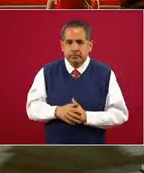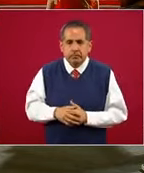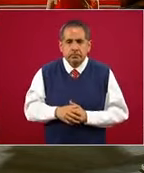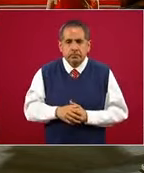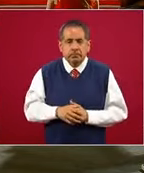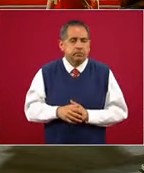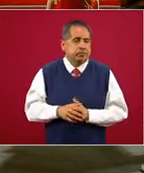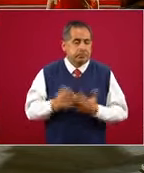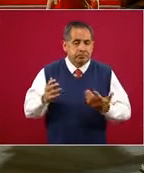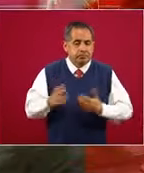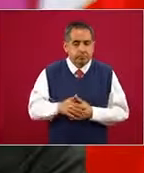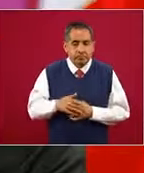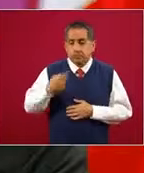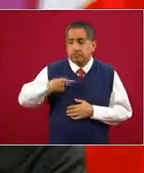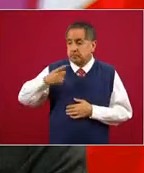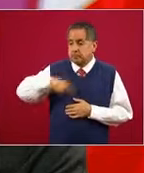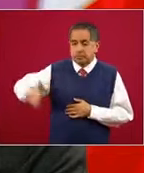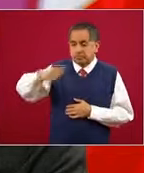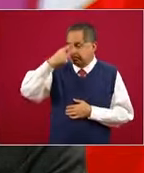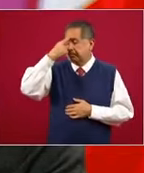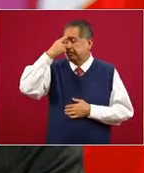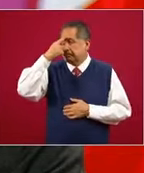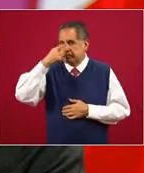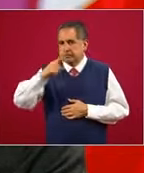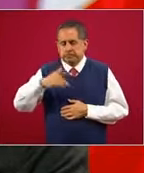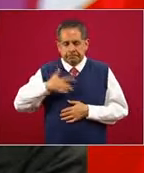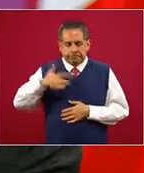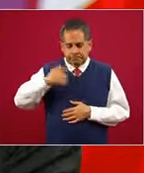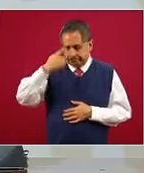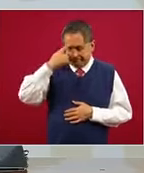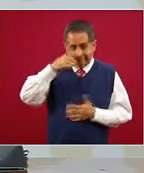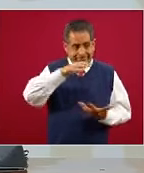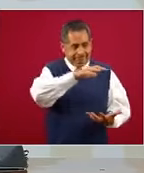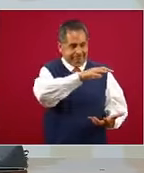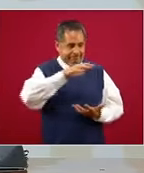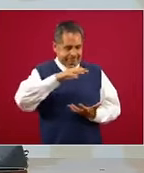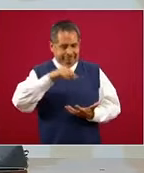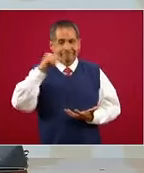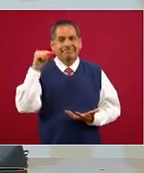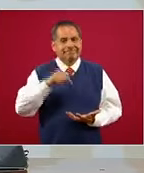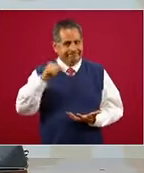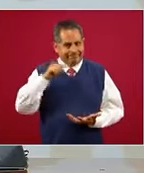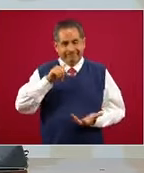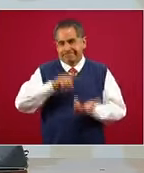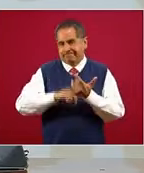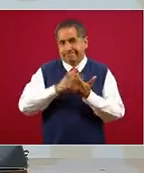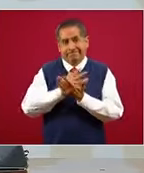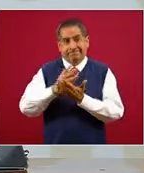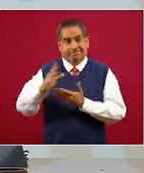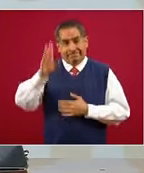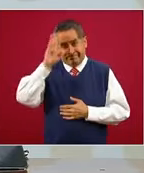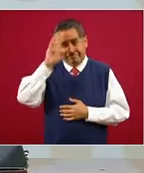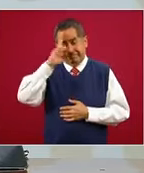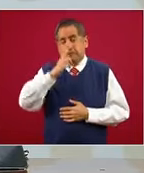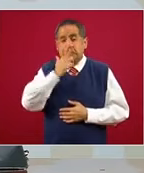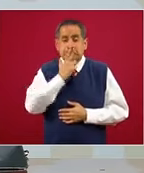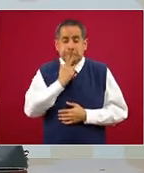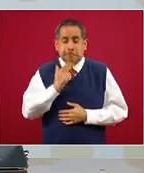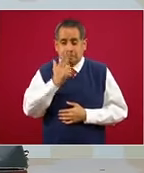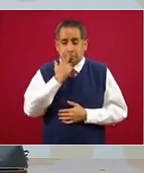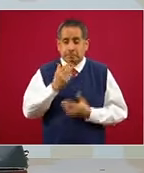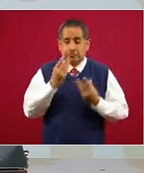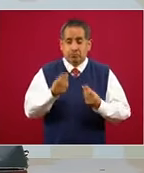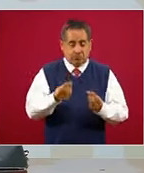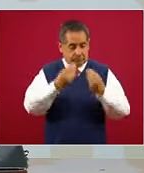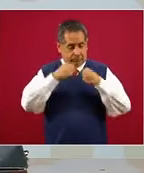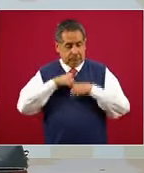sin que el consumidor sea posiblemente consciente de que lo que se está llevando es una cantidad excesiva de azúcares,